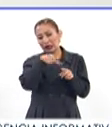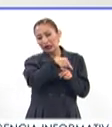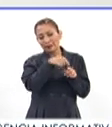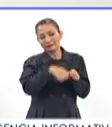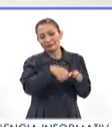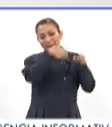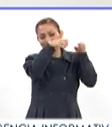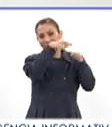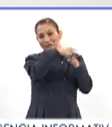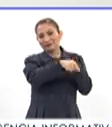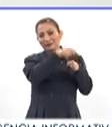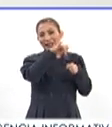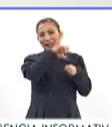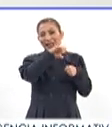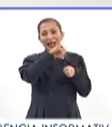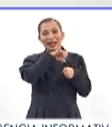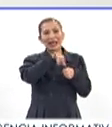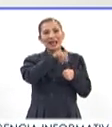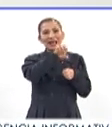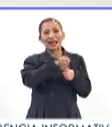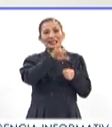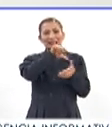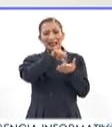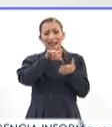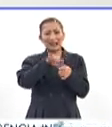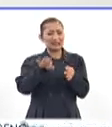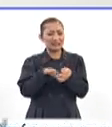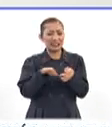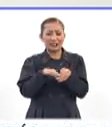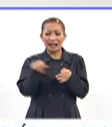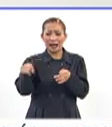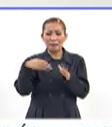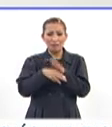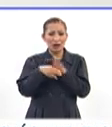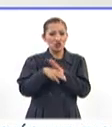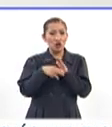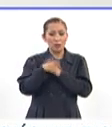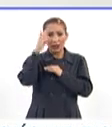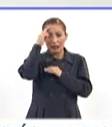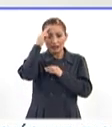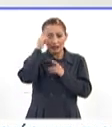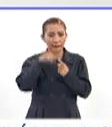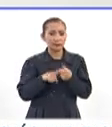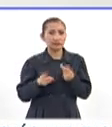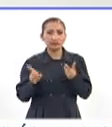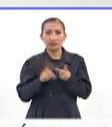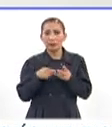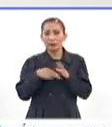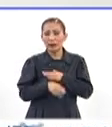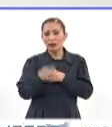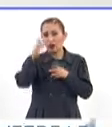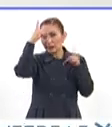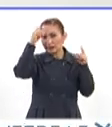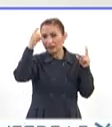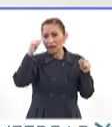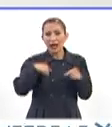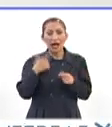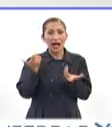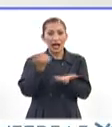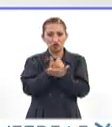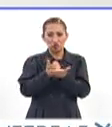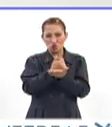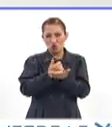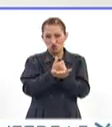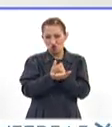de lo que es el eje central. Queda muy cercano, pues, el metro, por ejemplo, Bellas Artes, el metro Allende de la línea